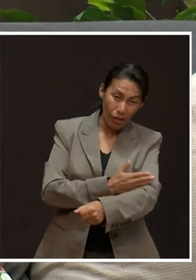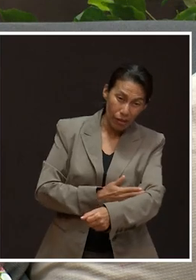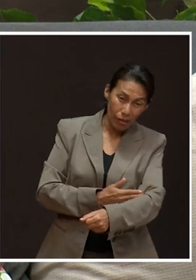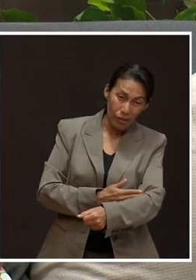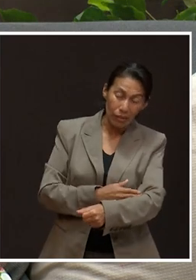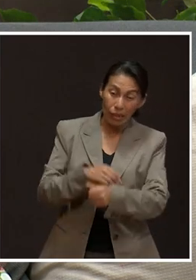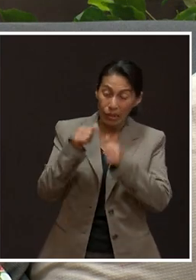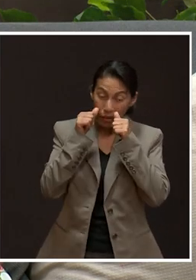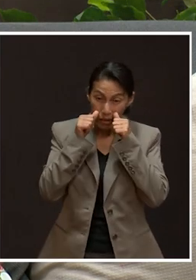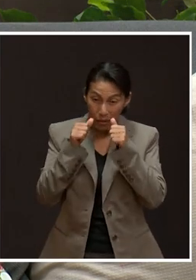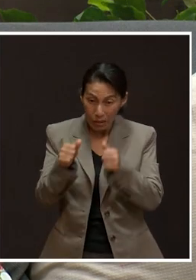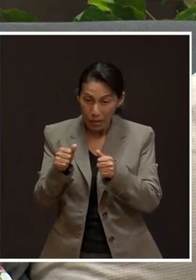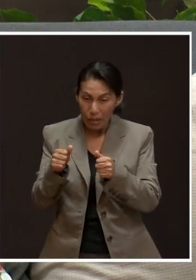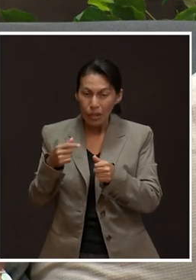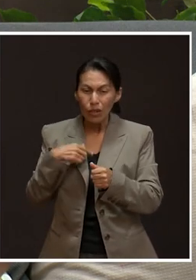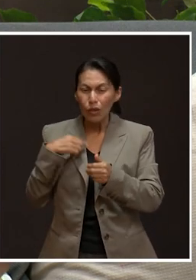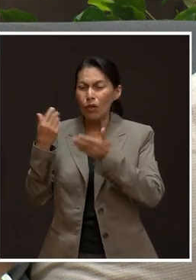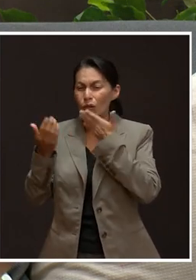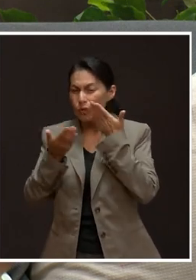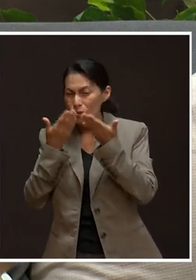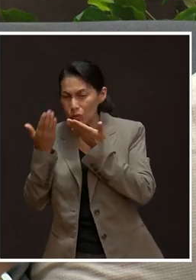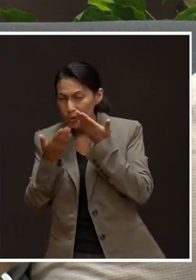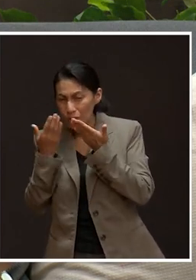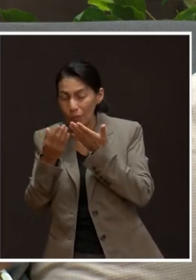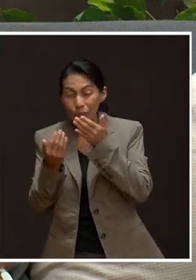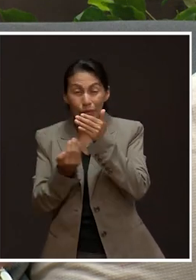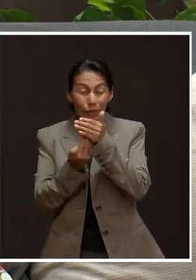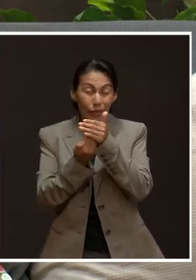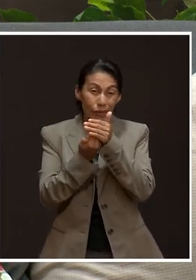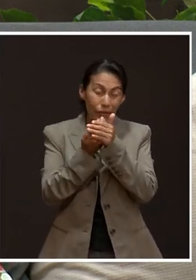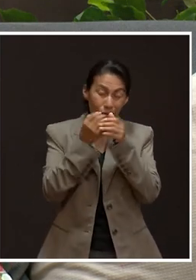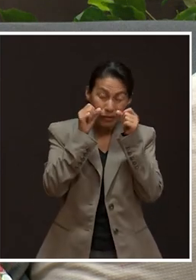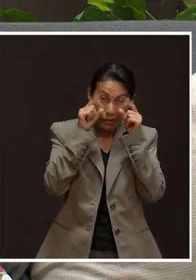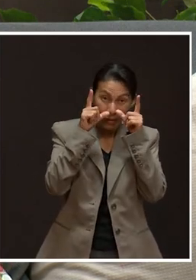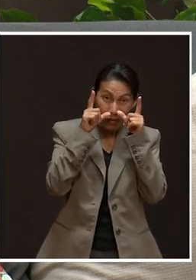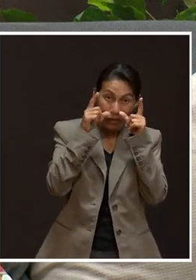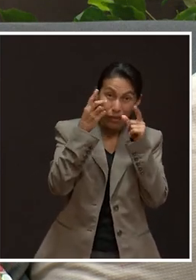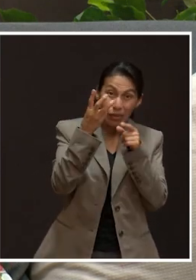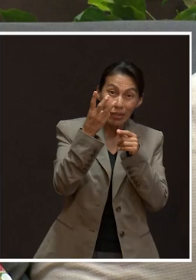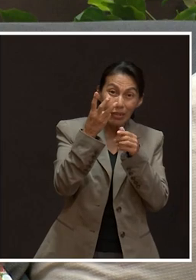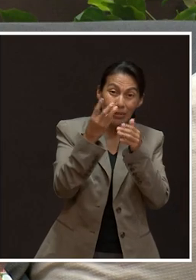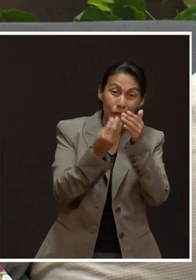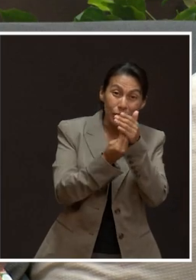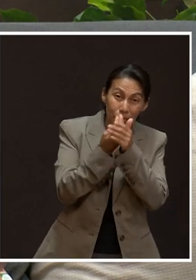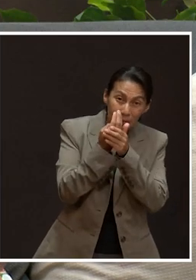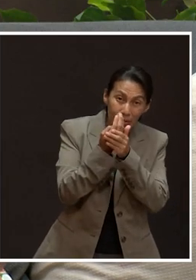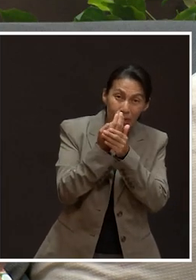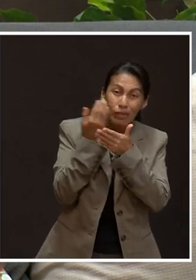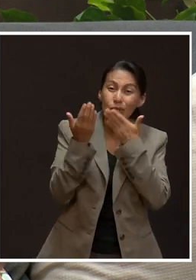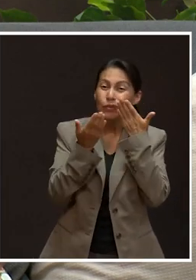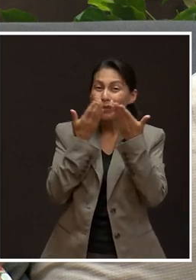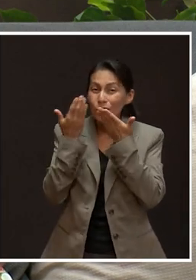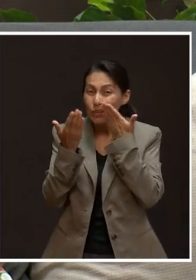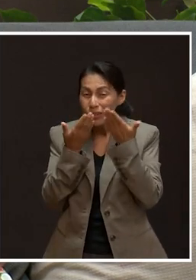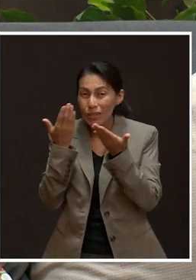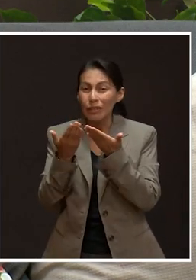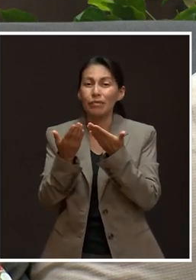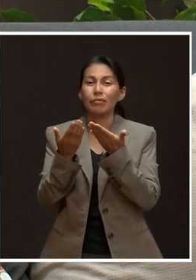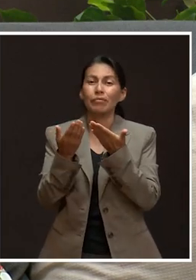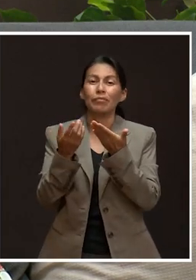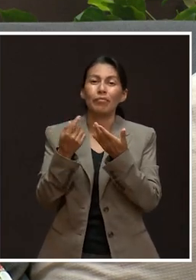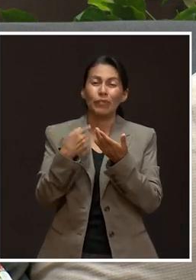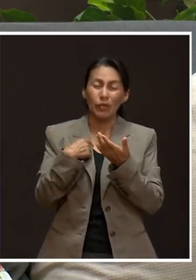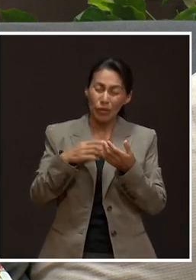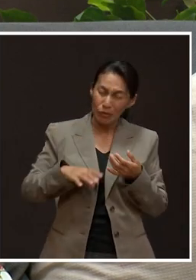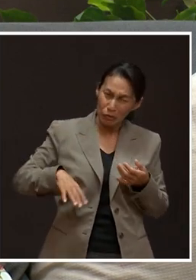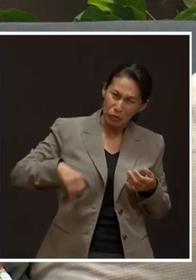que atender eso. Luego tenía mi carrera y tenía que levantarme a las 3 de la mañana para poder estudiar. Entonces,